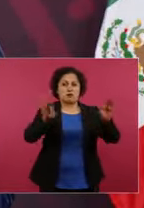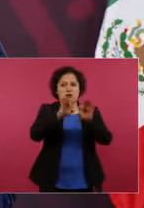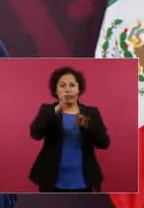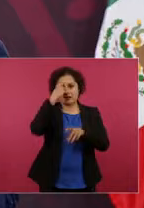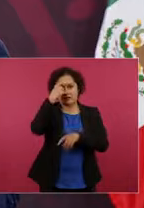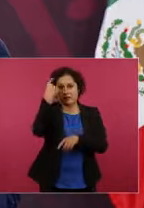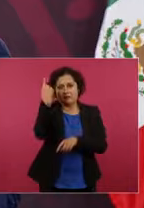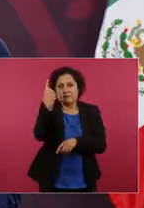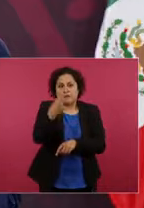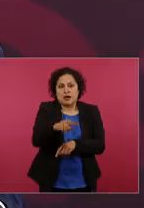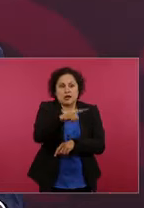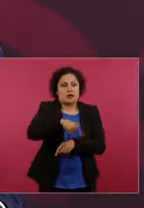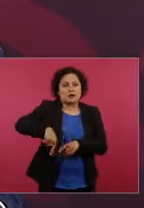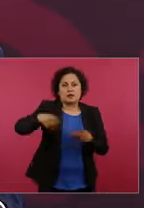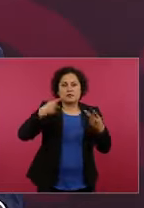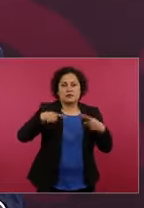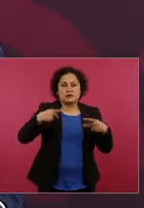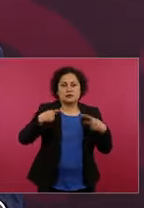le pedíamos tiempo.